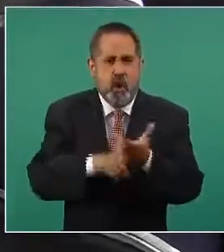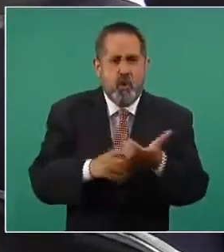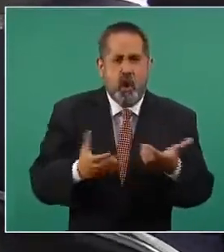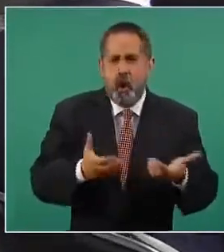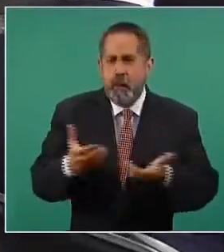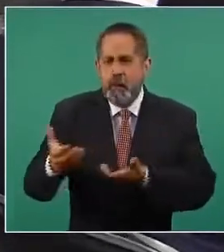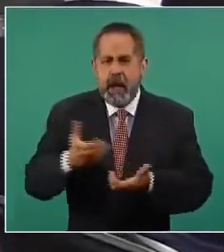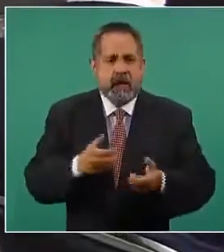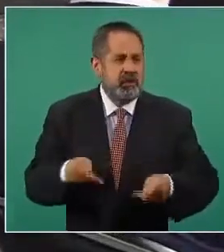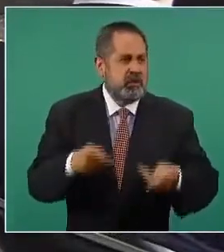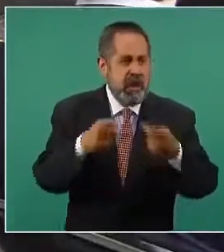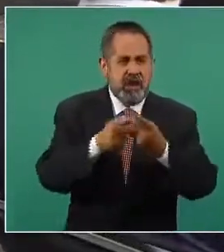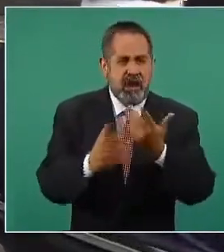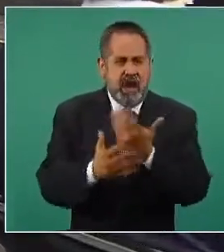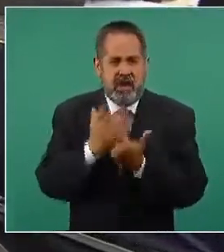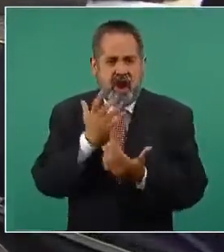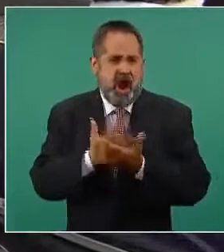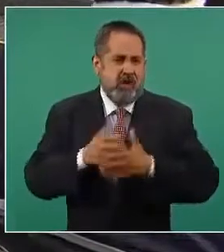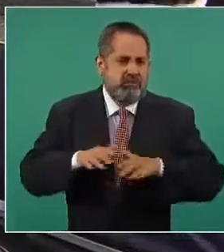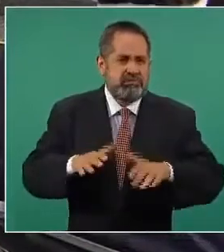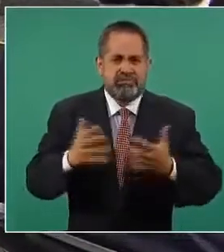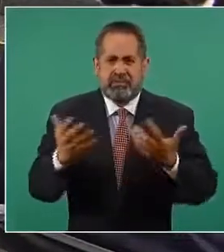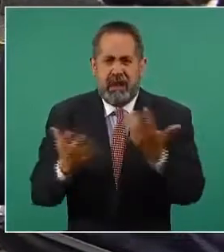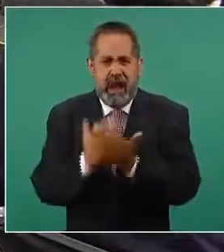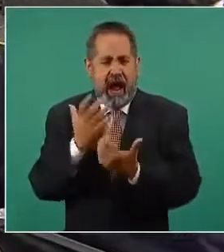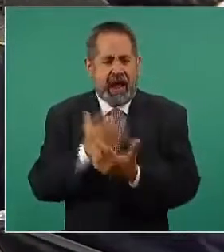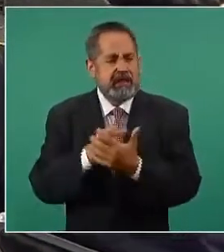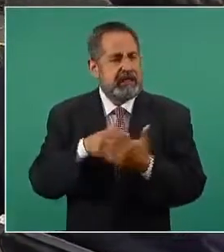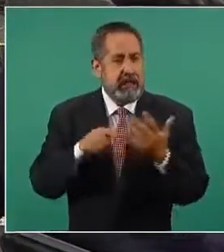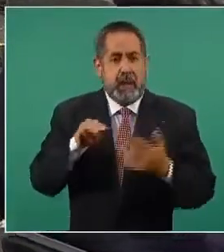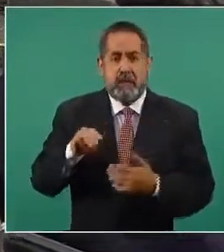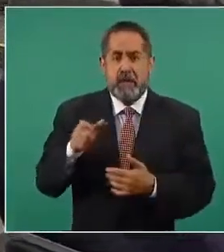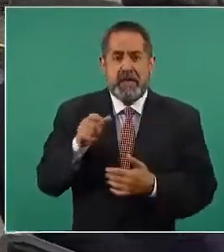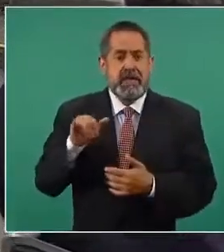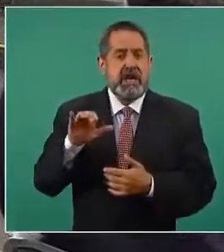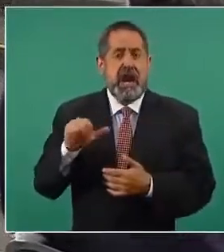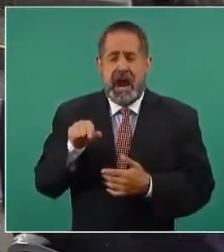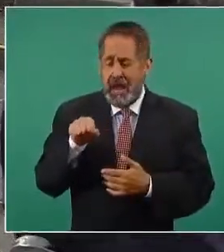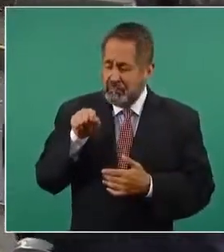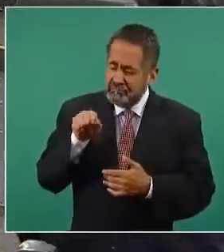comercio y manufacturas. Así puede